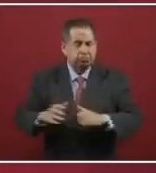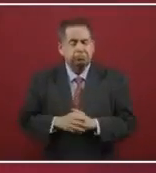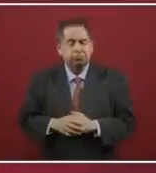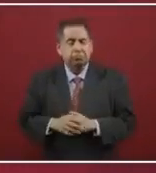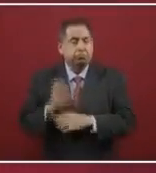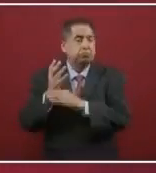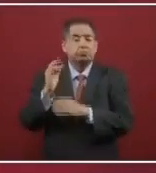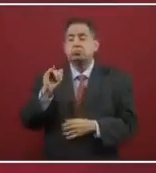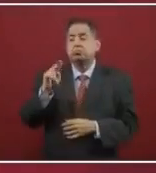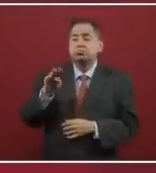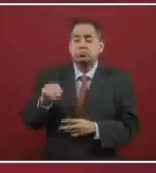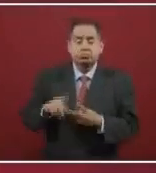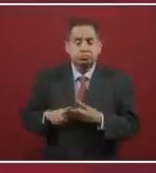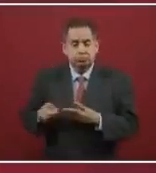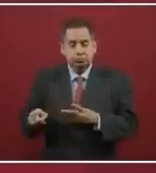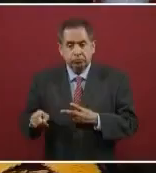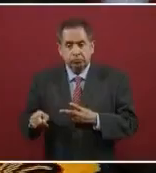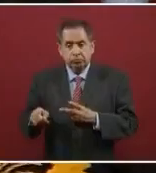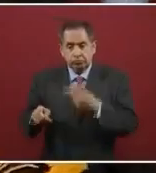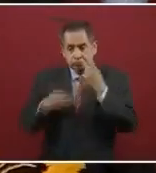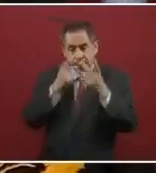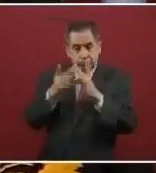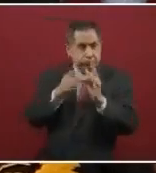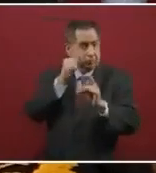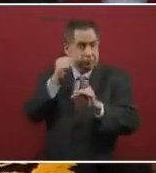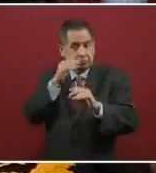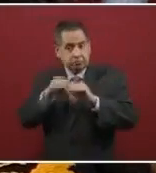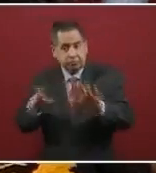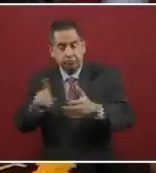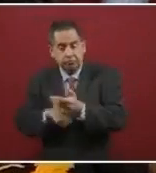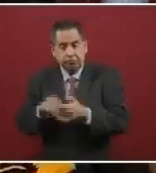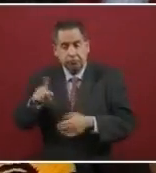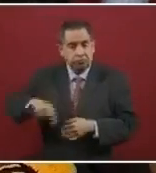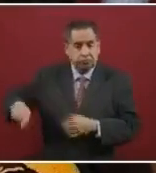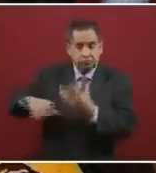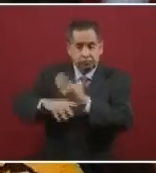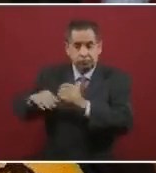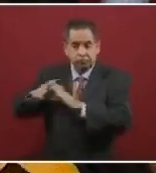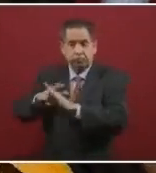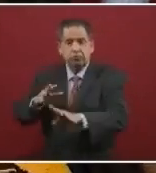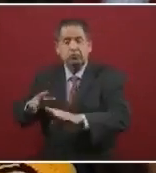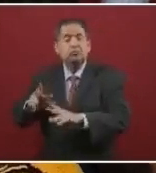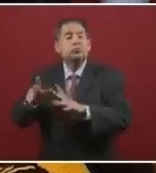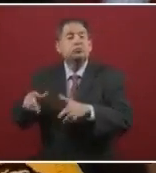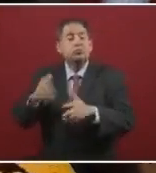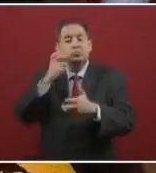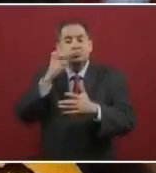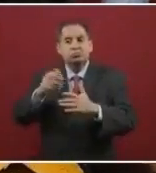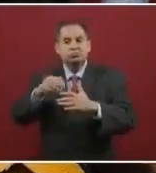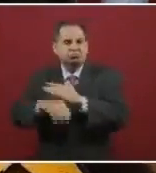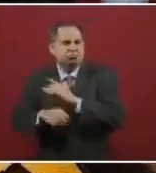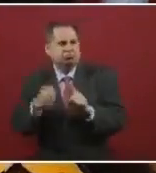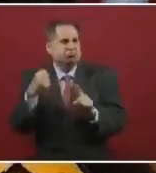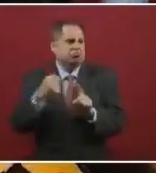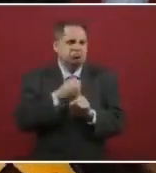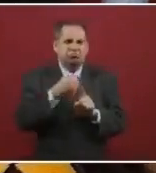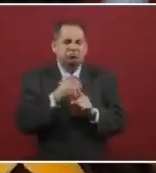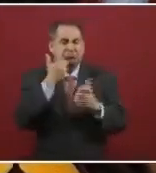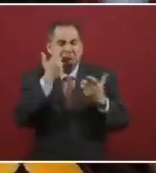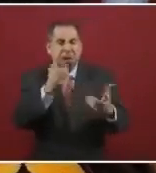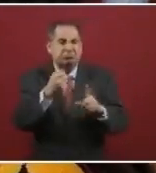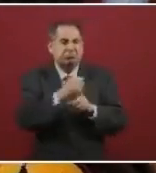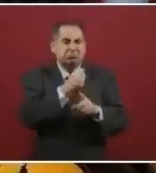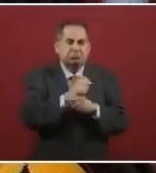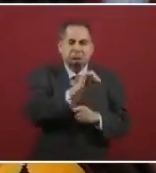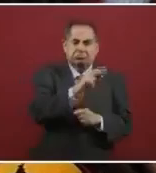Instituto de Migración, lo dijo en un comunicado a medianoche, es que los migrantes habían intentado agredir a los agentes de migración y que